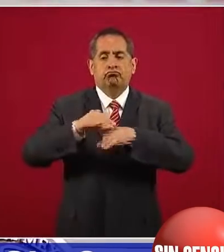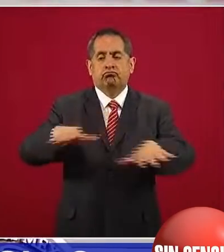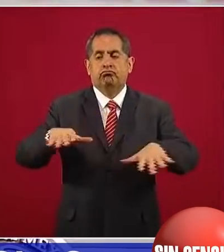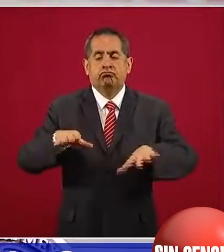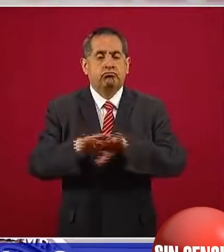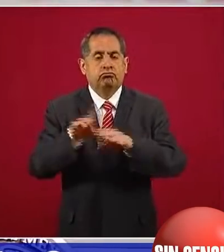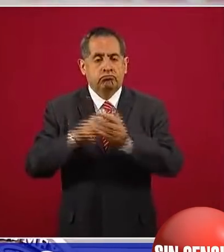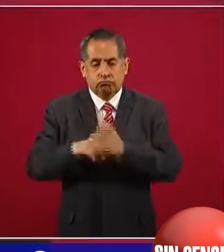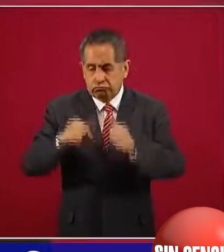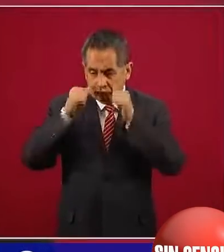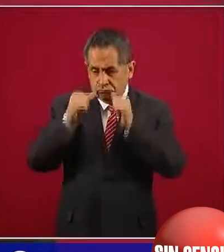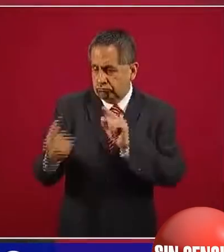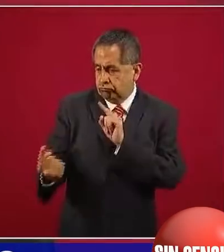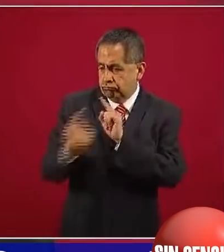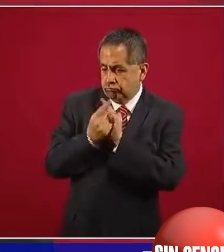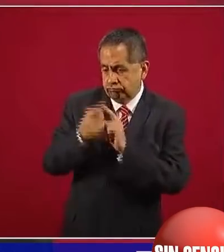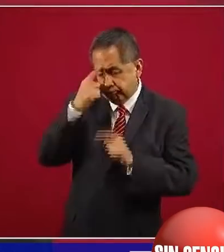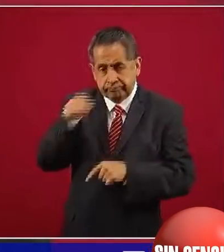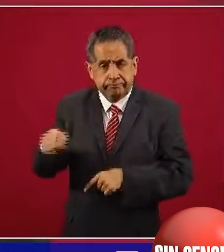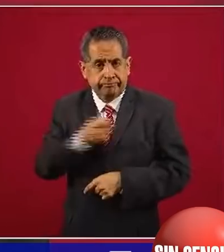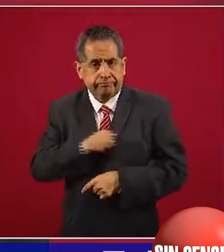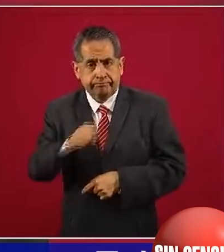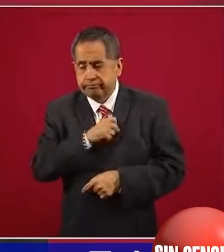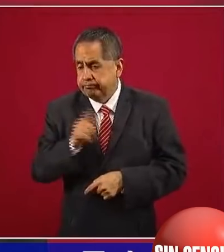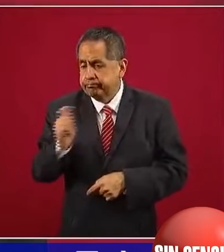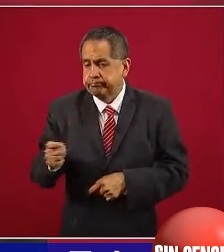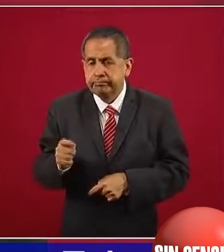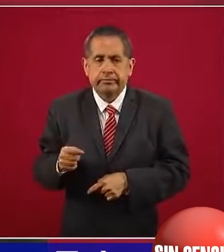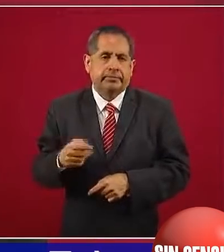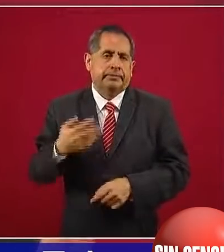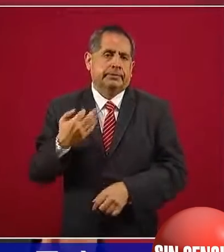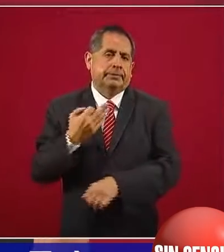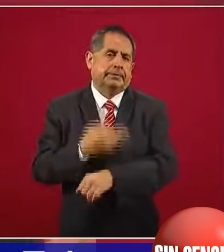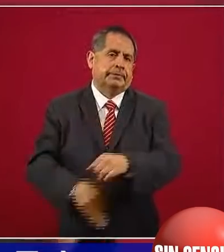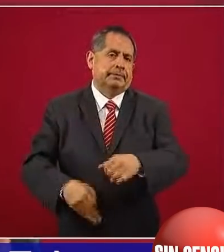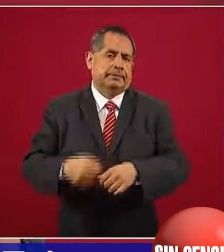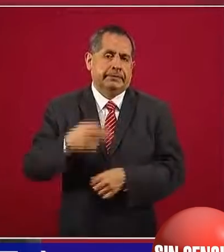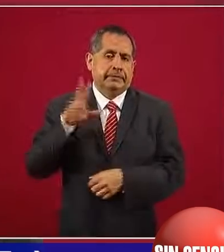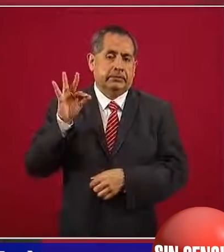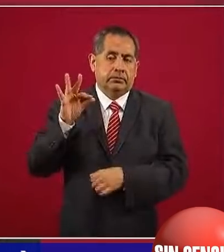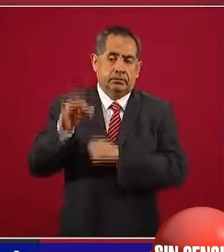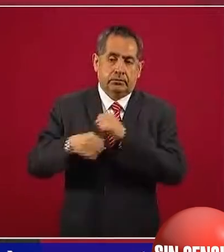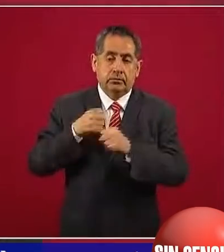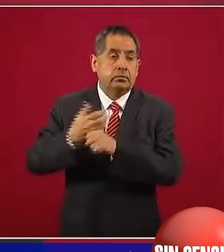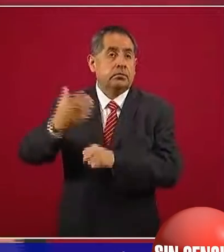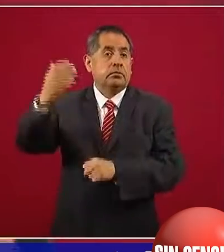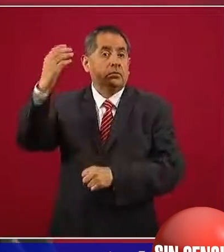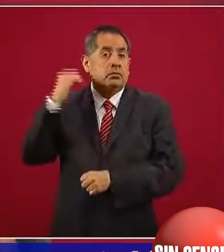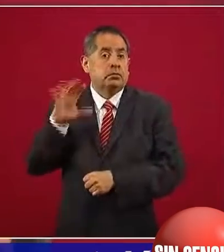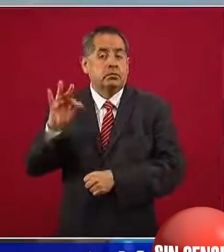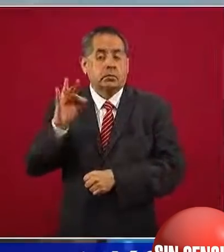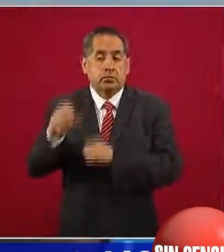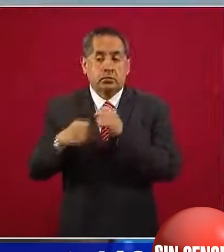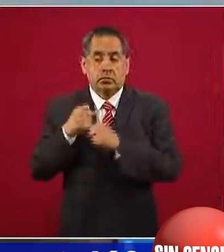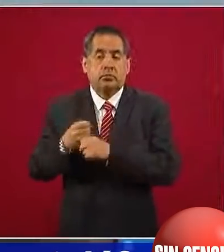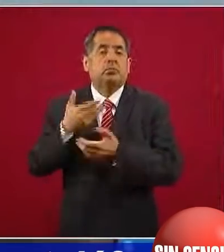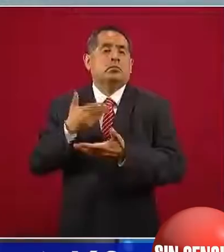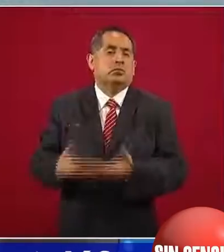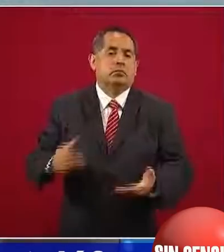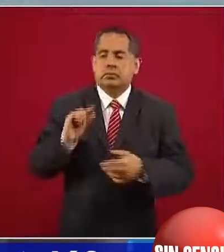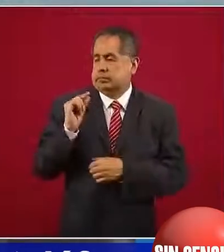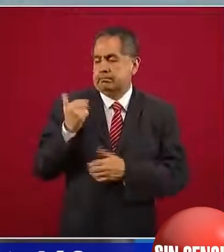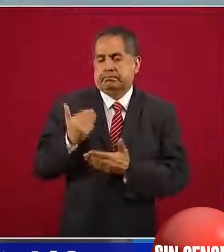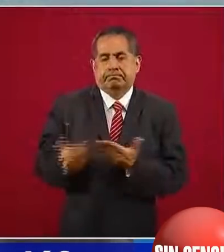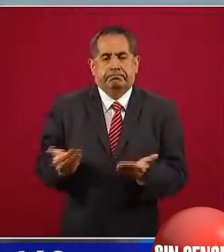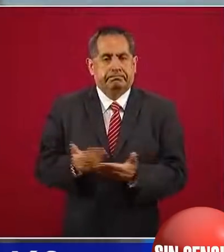sobre atención primaria de la salud, precisamente 40 años después de que empezó a señalarse esto, con una visión contemporánea